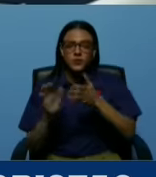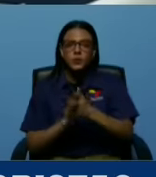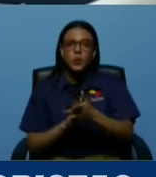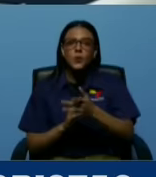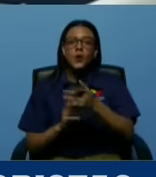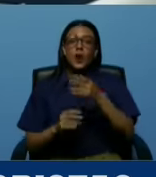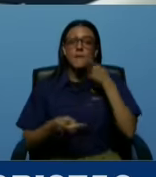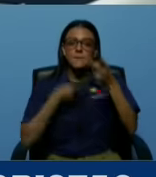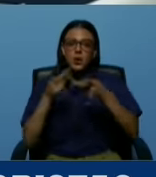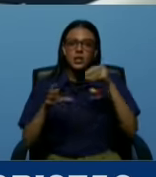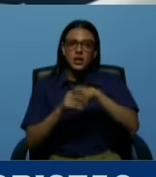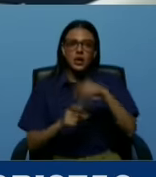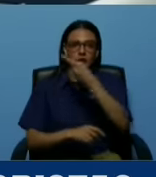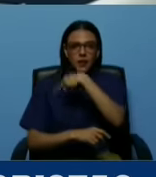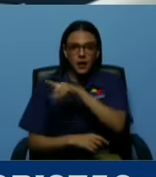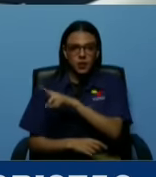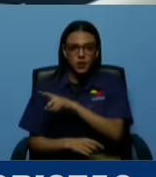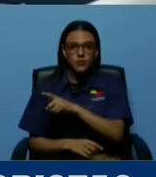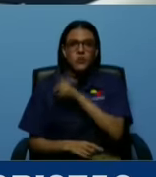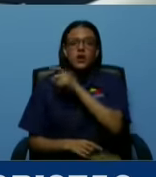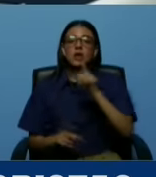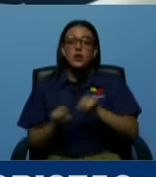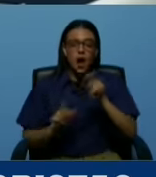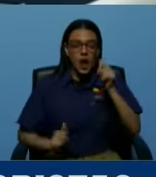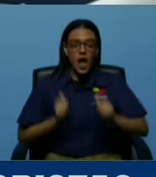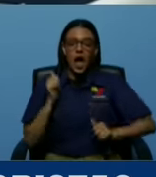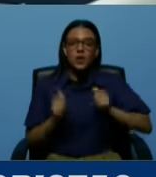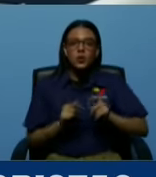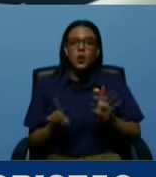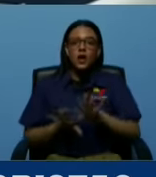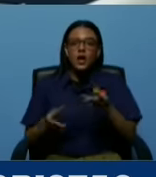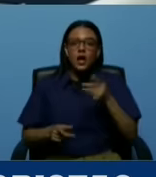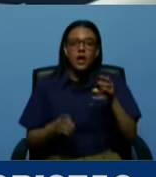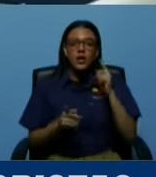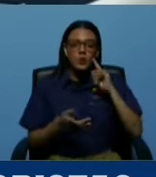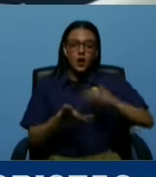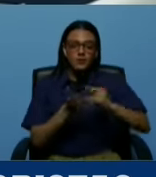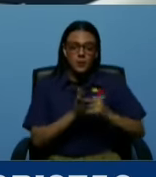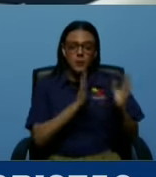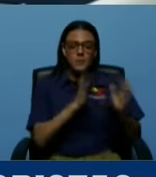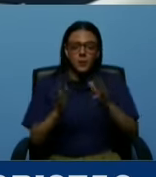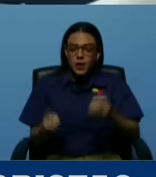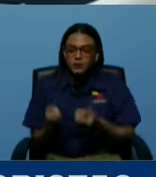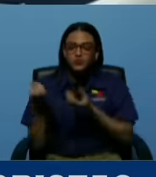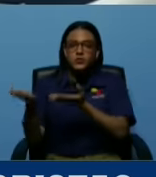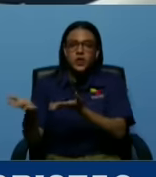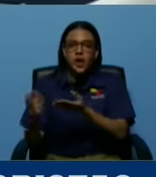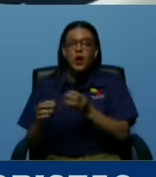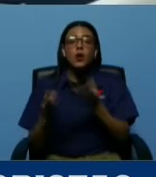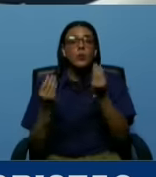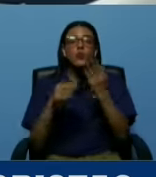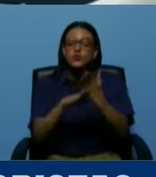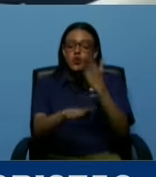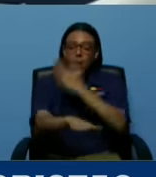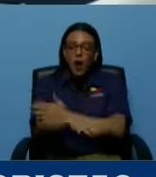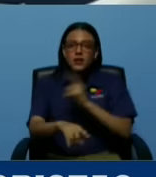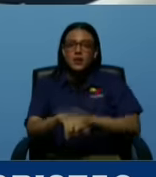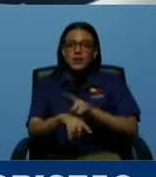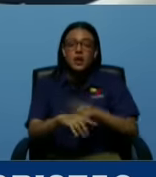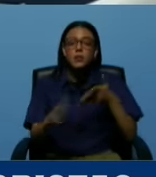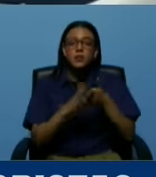Son los autores que auspiciaron desde mucho antes del 28 de